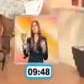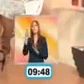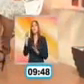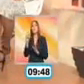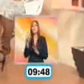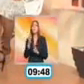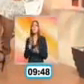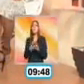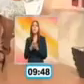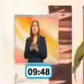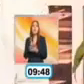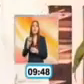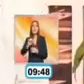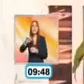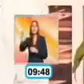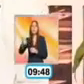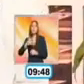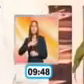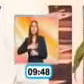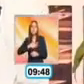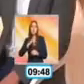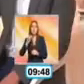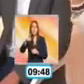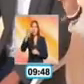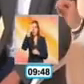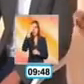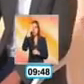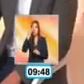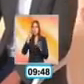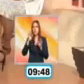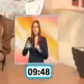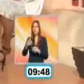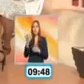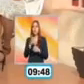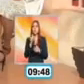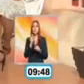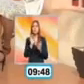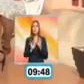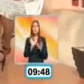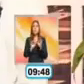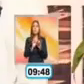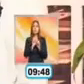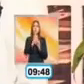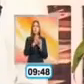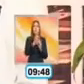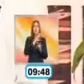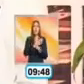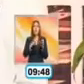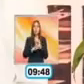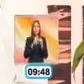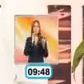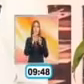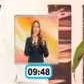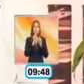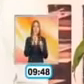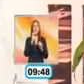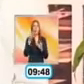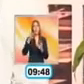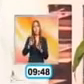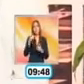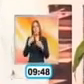que conoces que tiene tal número de cuenta para hacerle alguna serie de comentarios hirientes o groseros o, en fin,